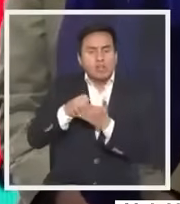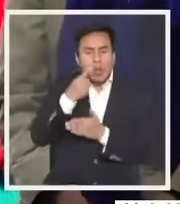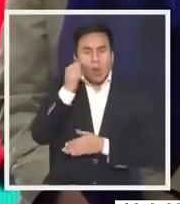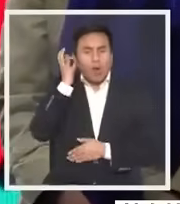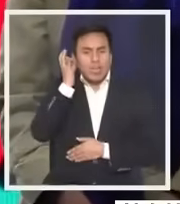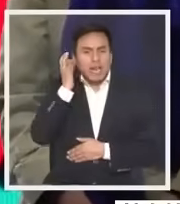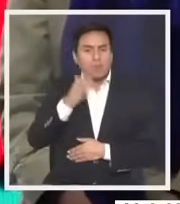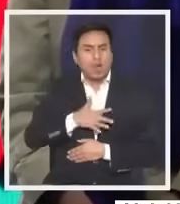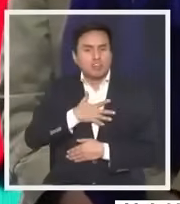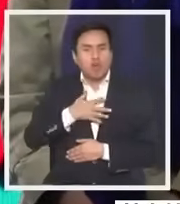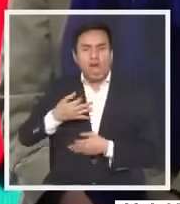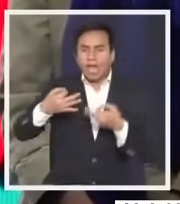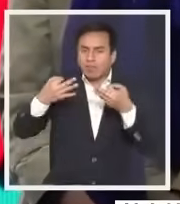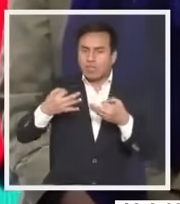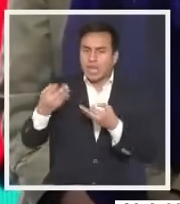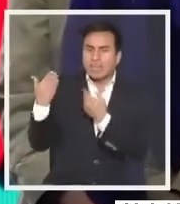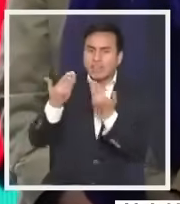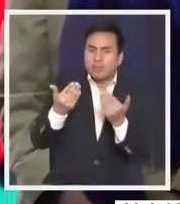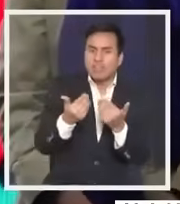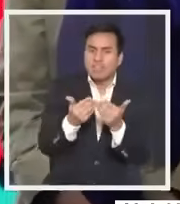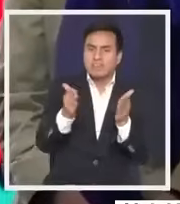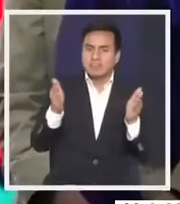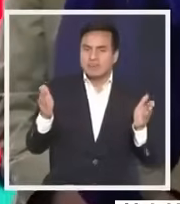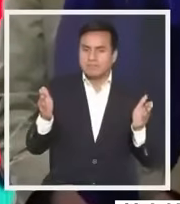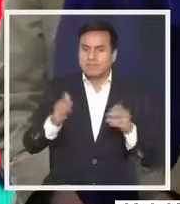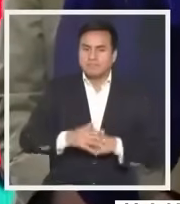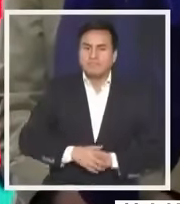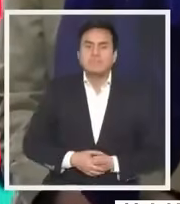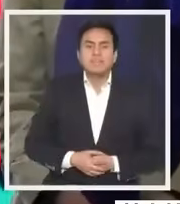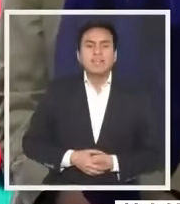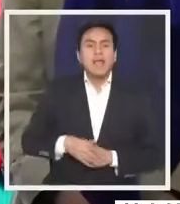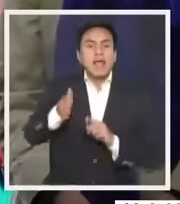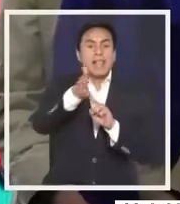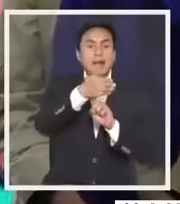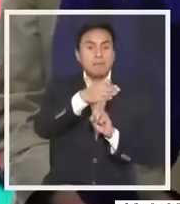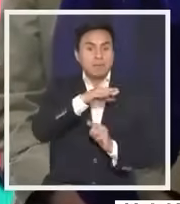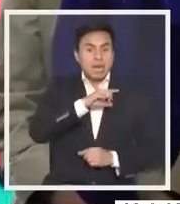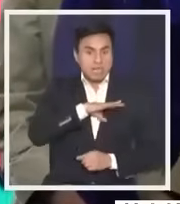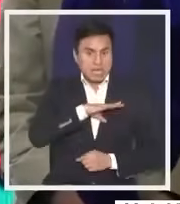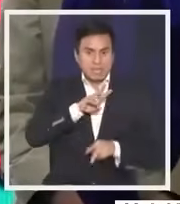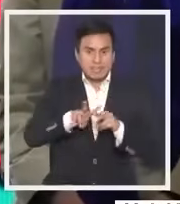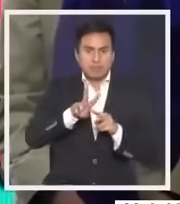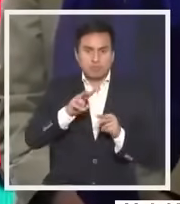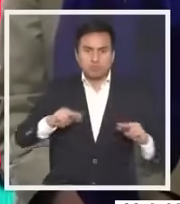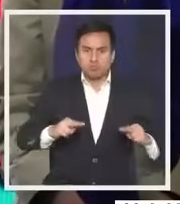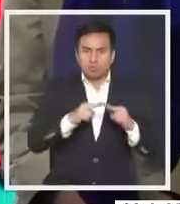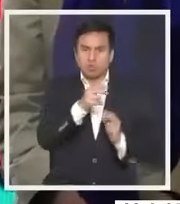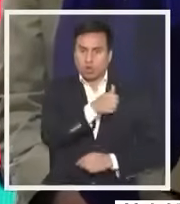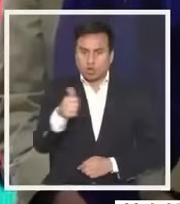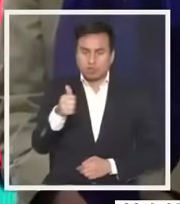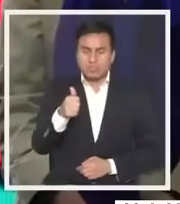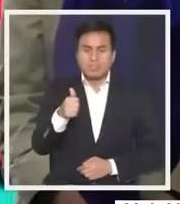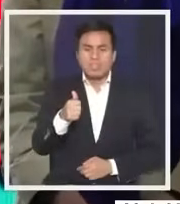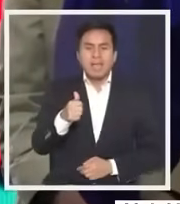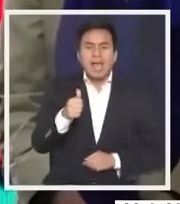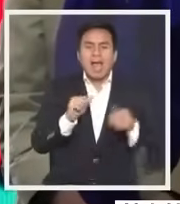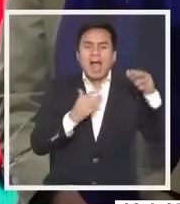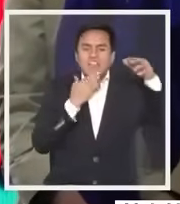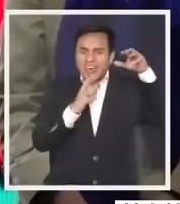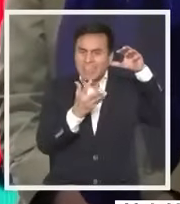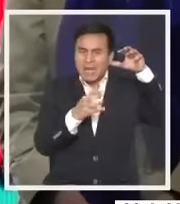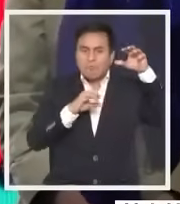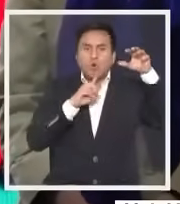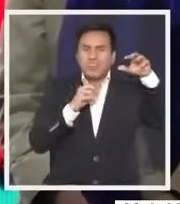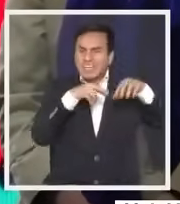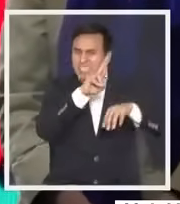con vocación genuina nos dieron la libertad. La patria la hacemos todos, en la Antártica o en